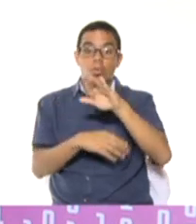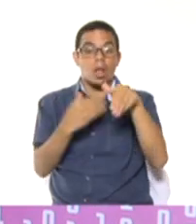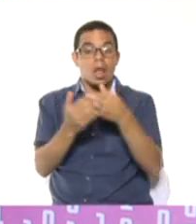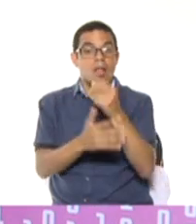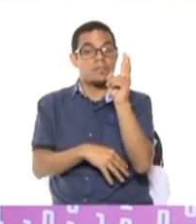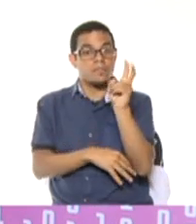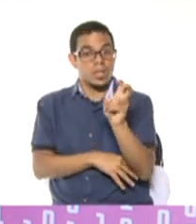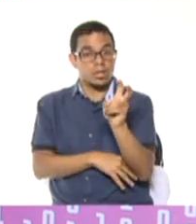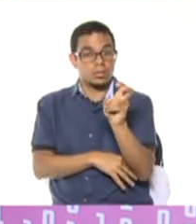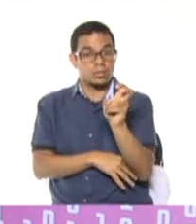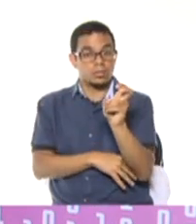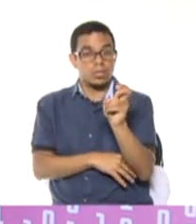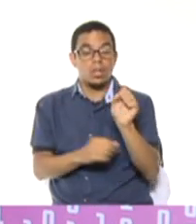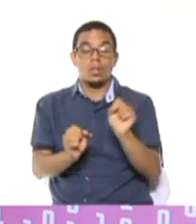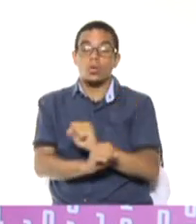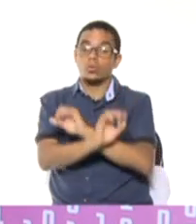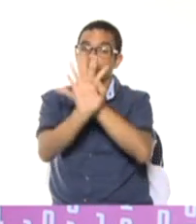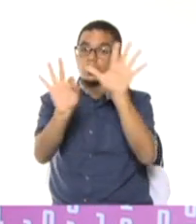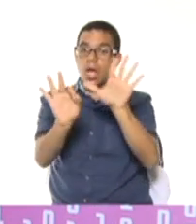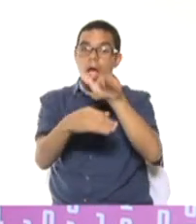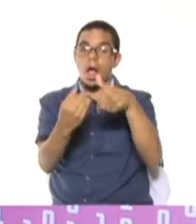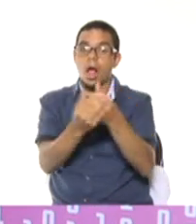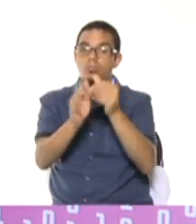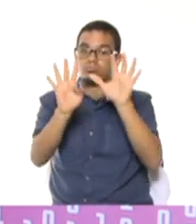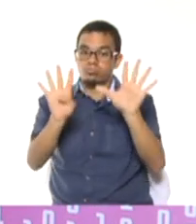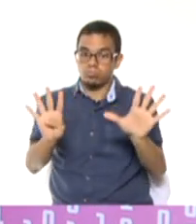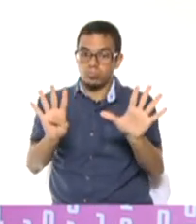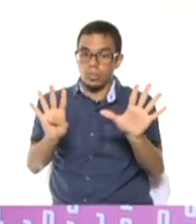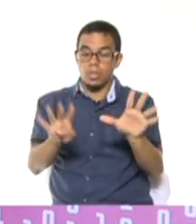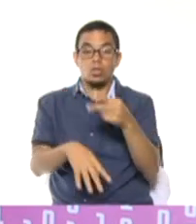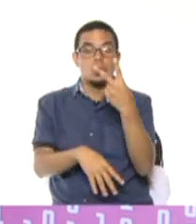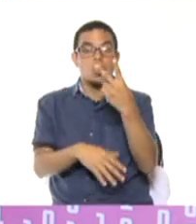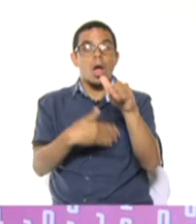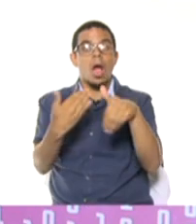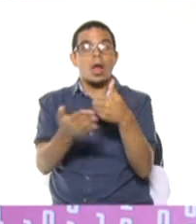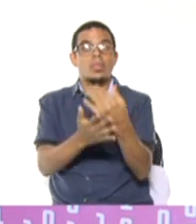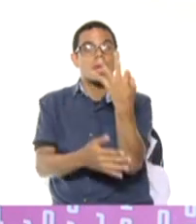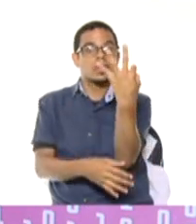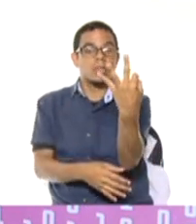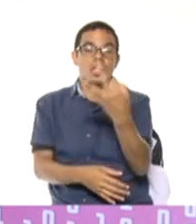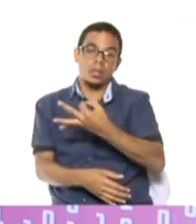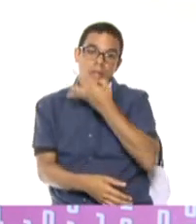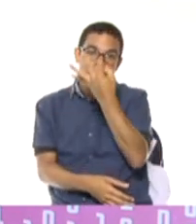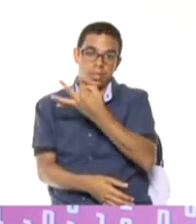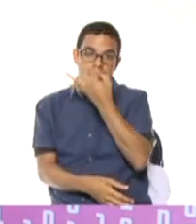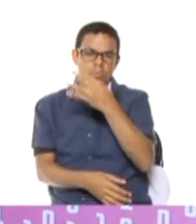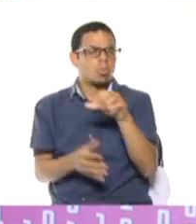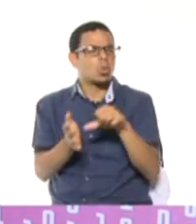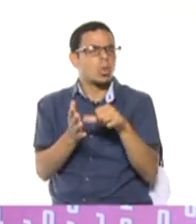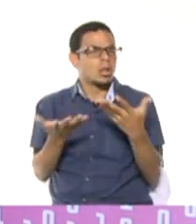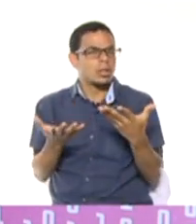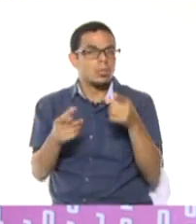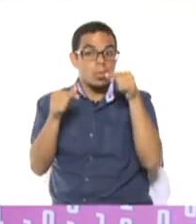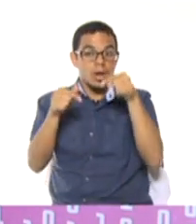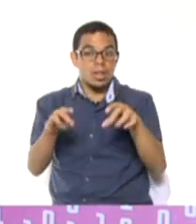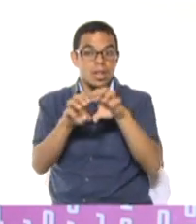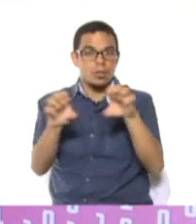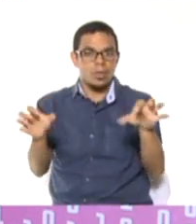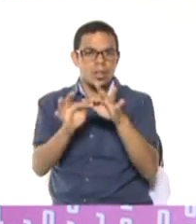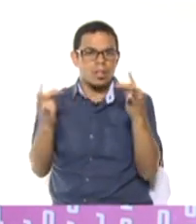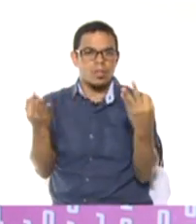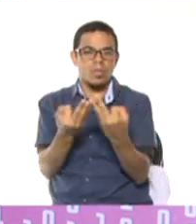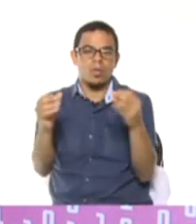a viernes, en el mejor horario, de 8 a 9 de la mañana y de 2 a 3 de la tarde. ¿Por dónde? Por su mejor